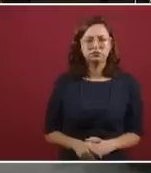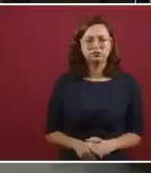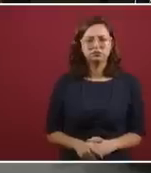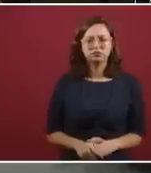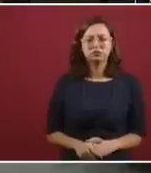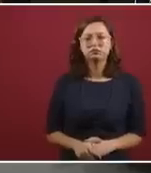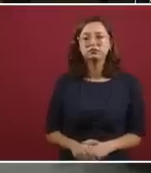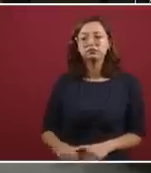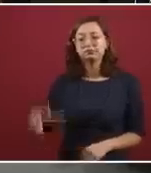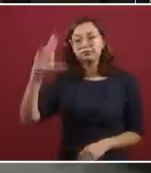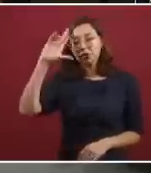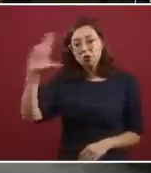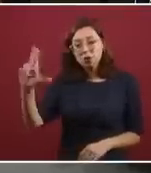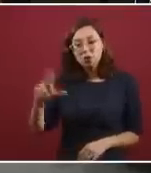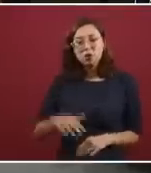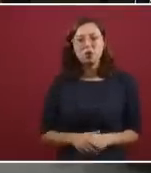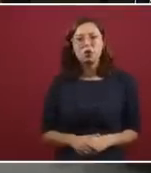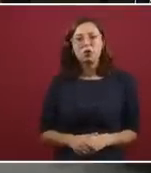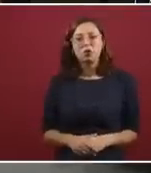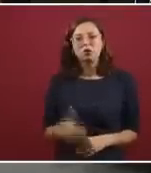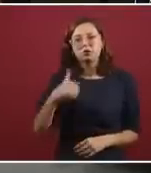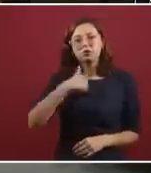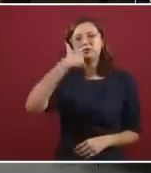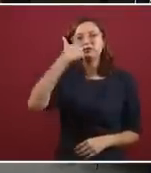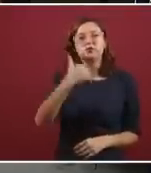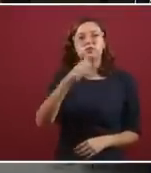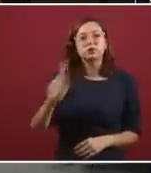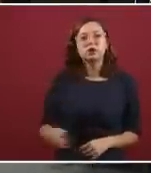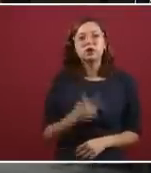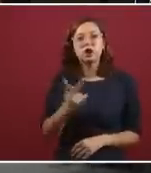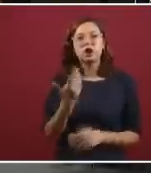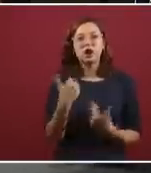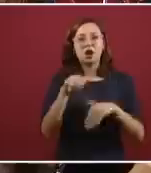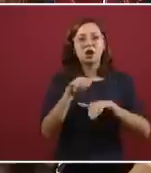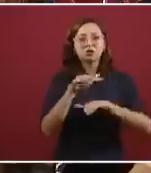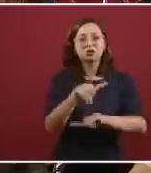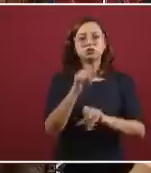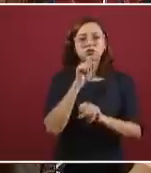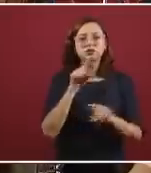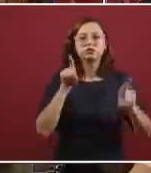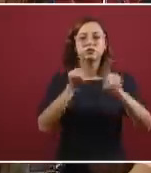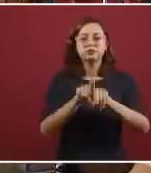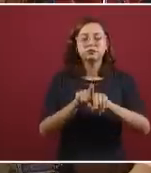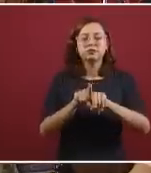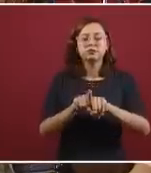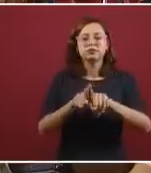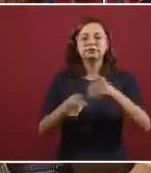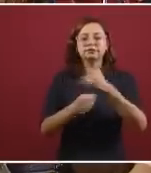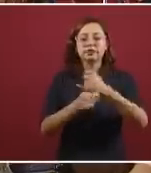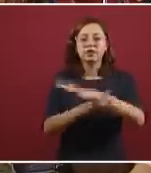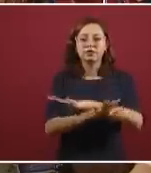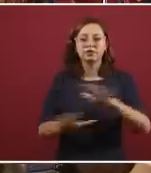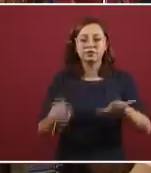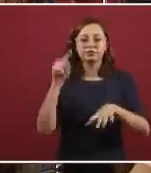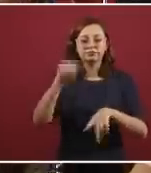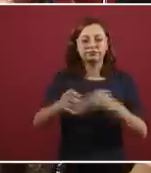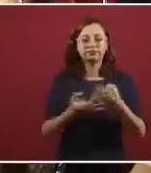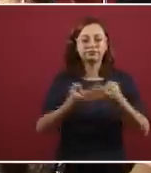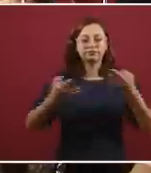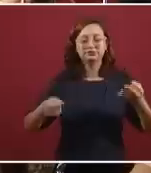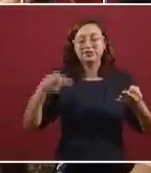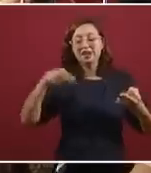hola yo quería preguntar un poco en relación también al informe que se dio sobre las cosas